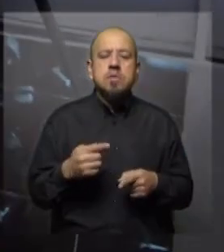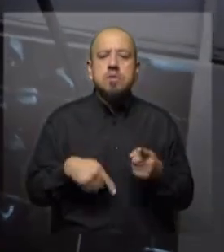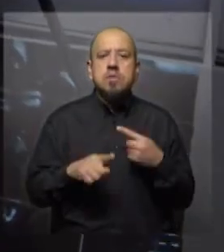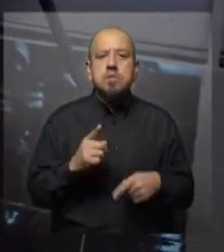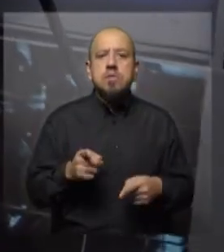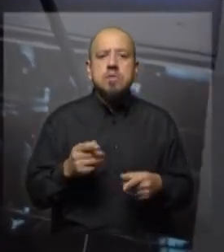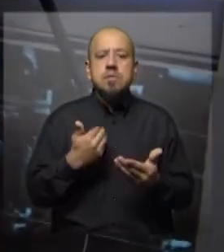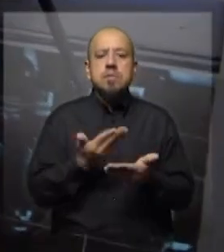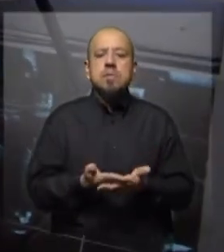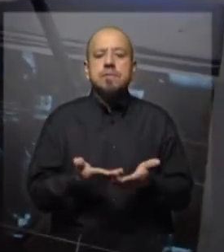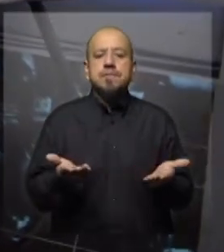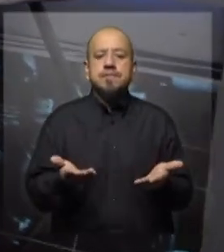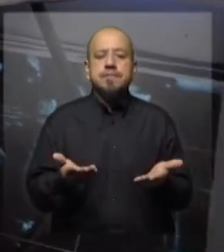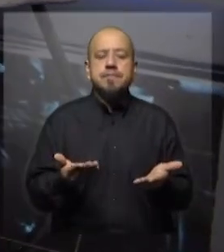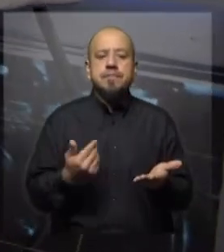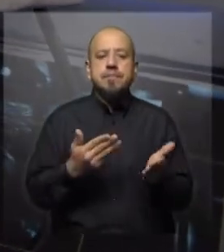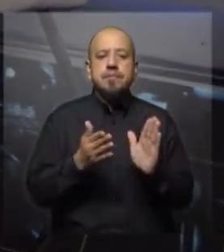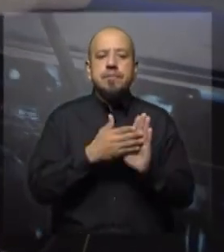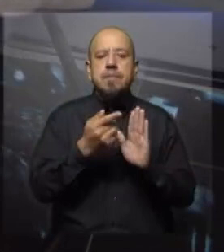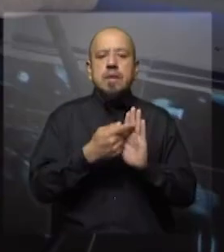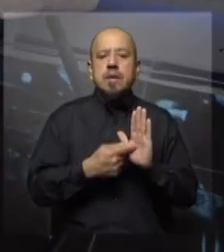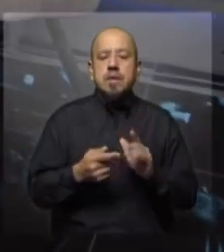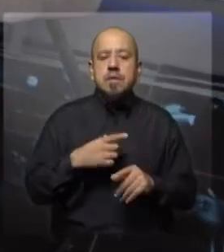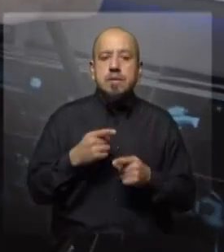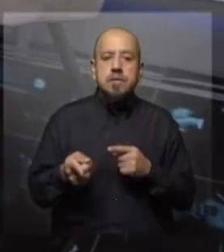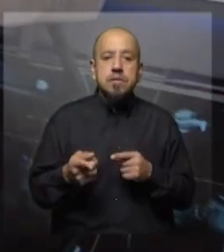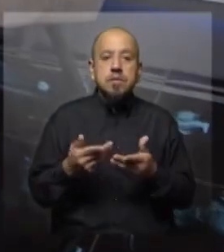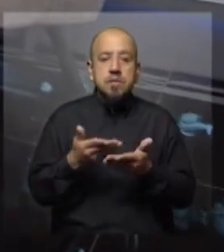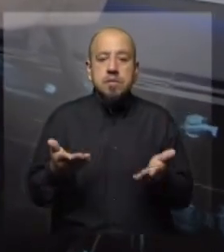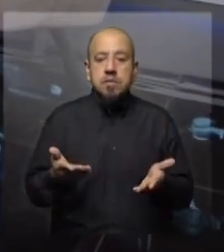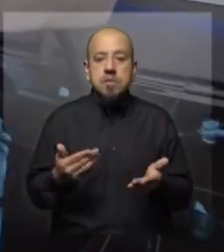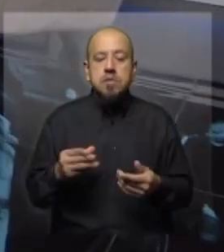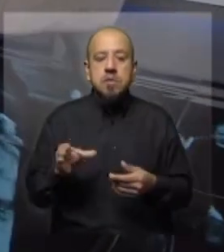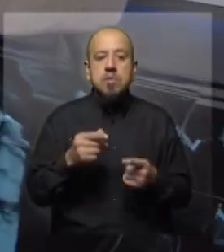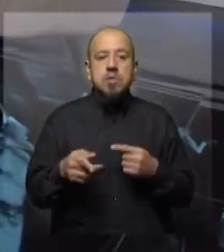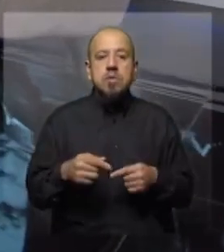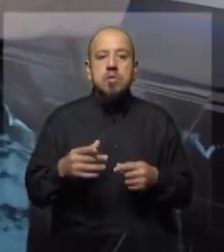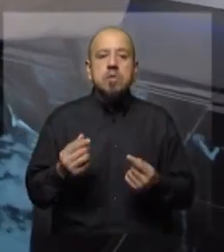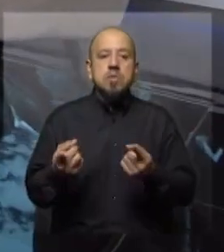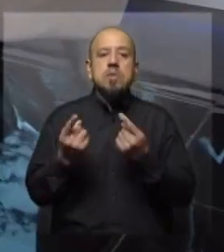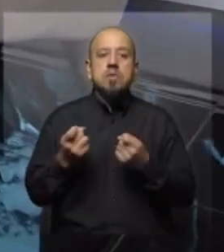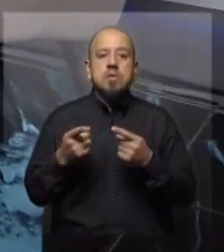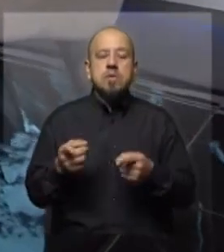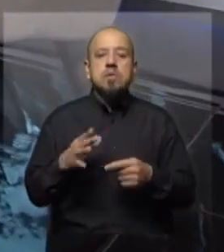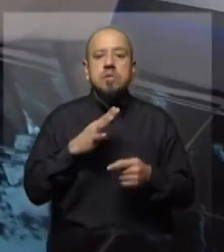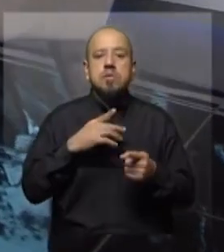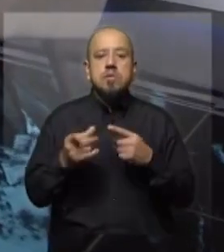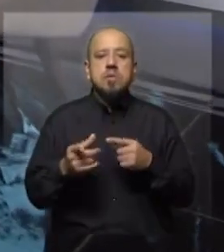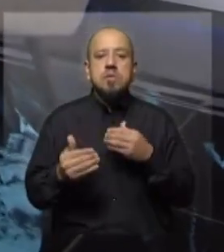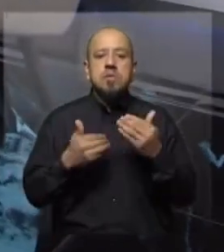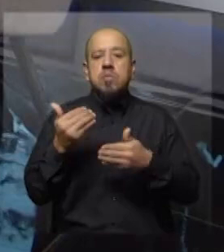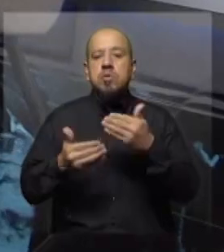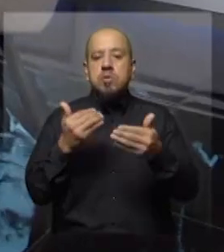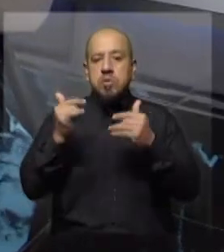en lugar de esa propuesta curricular y se le quita espacio digamos a todo lo demás que necesariamente debe estar en el proceso